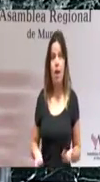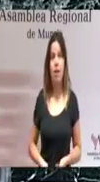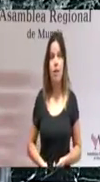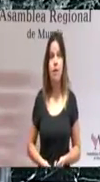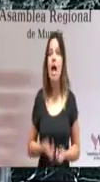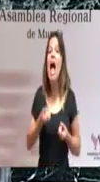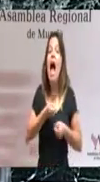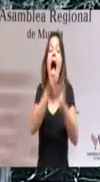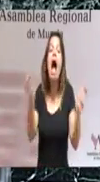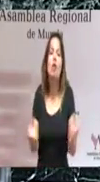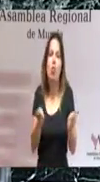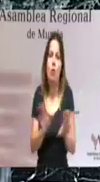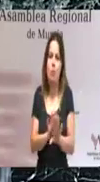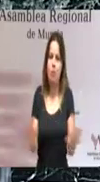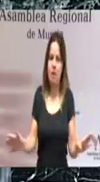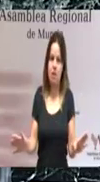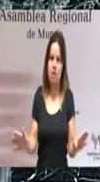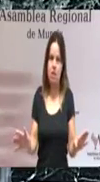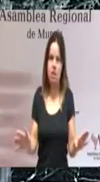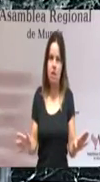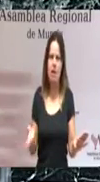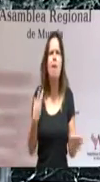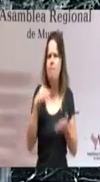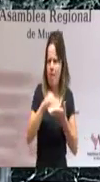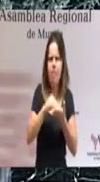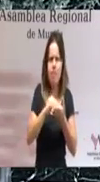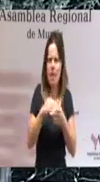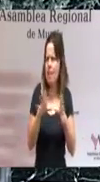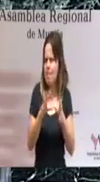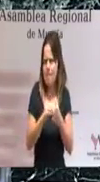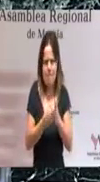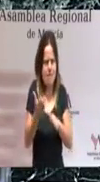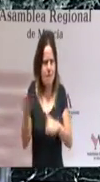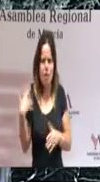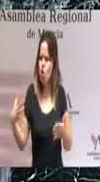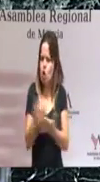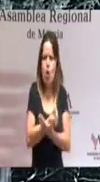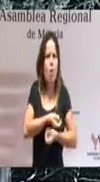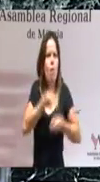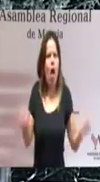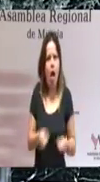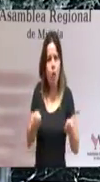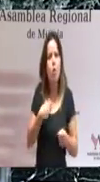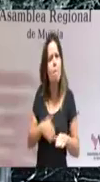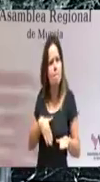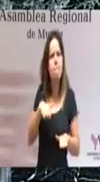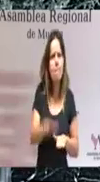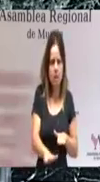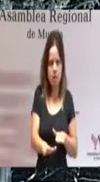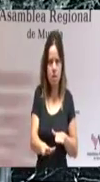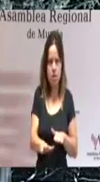de un anuncio, hasta decenas de anuncios por parte de todos. Yo voy a dar un paso más esta